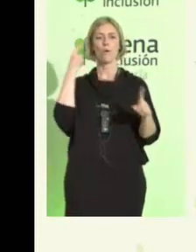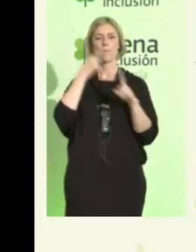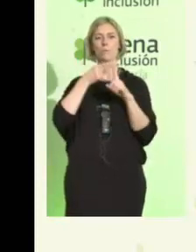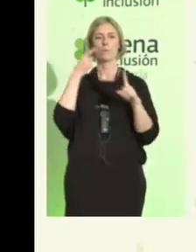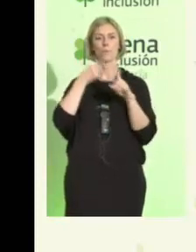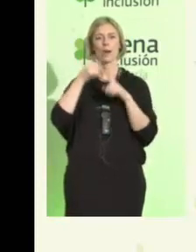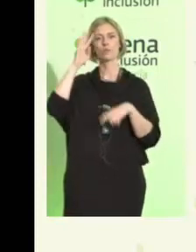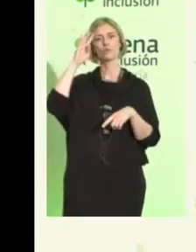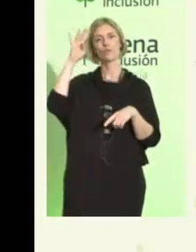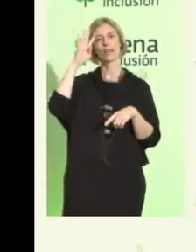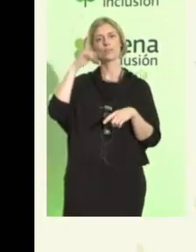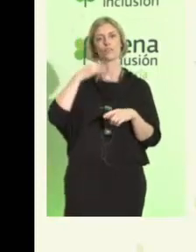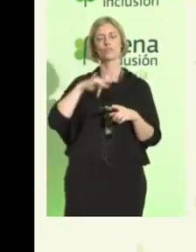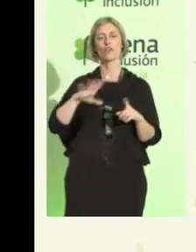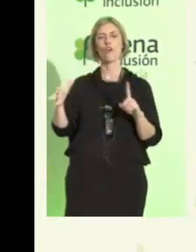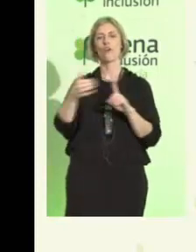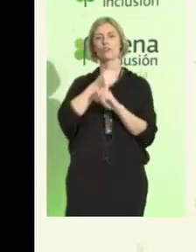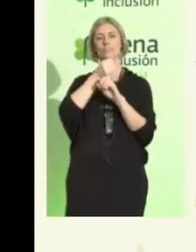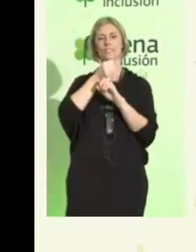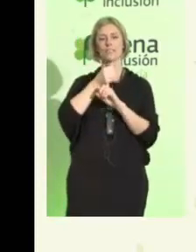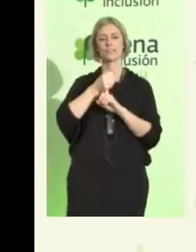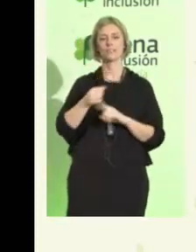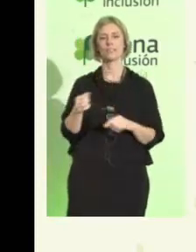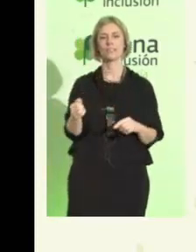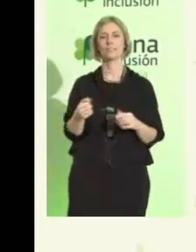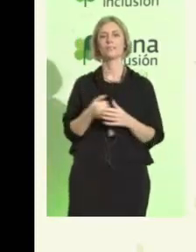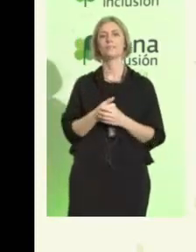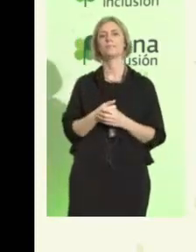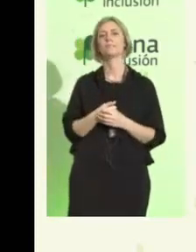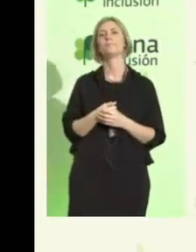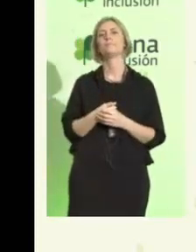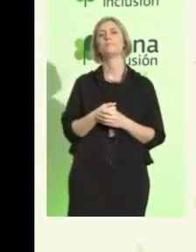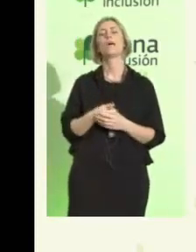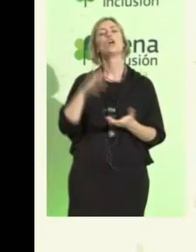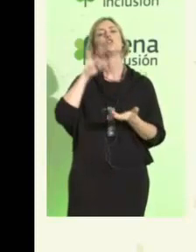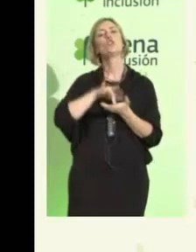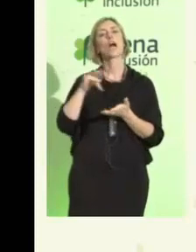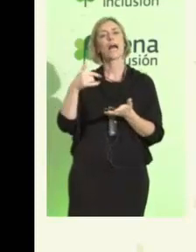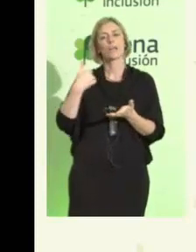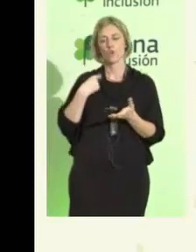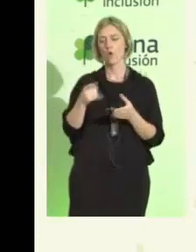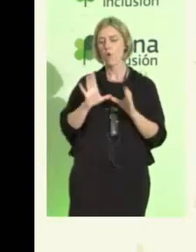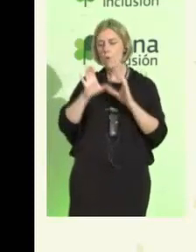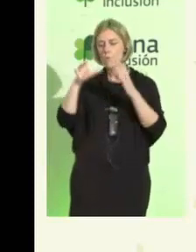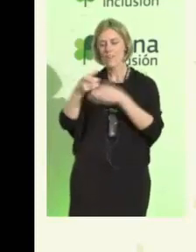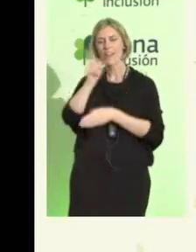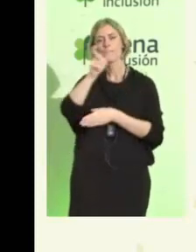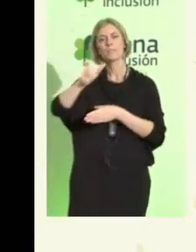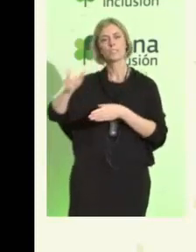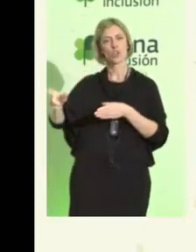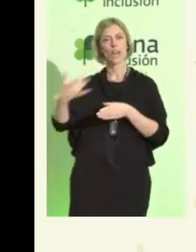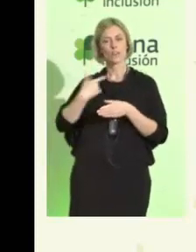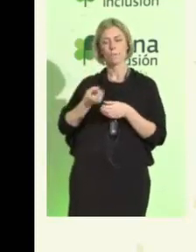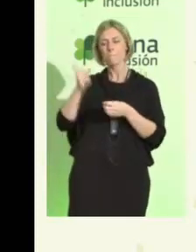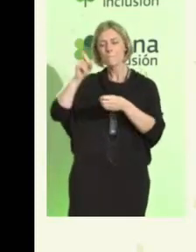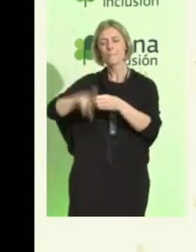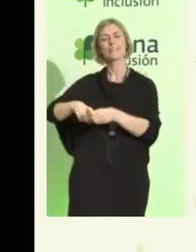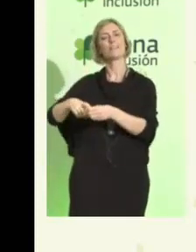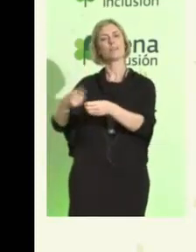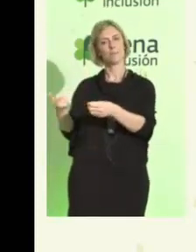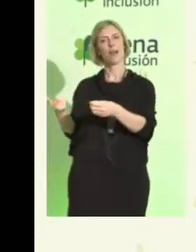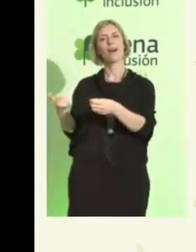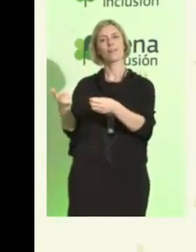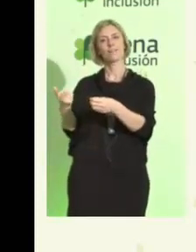una diferencia para el mundo que había a mi alrededor y cuando era parte de mi comunidad de personas. Y creo que